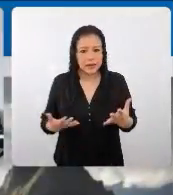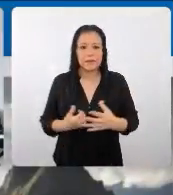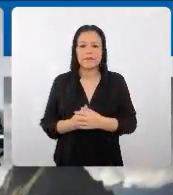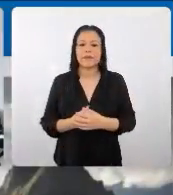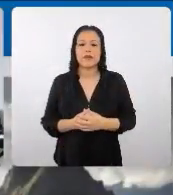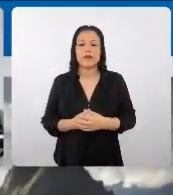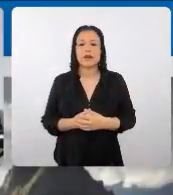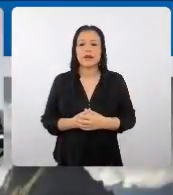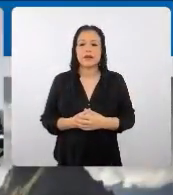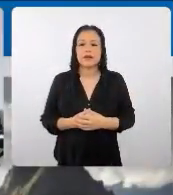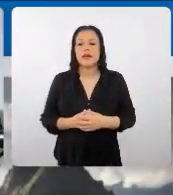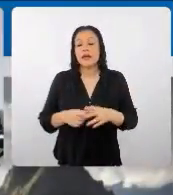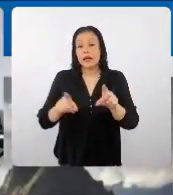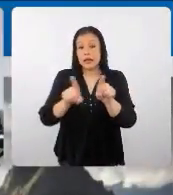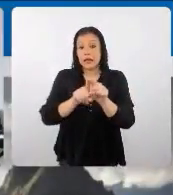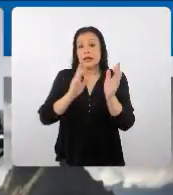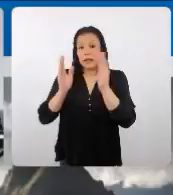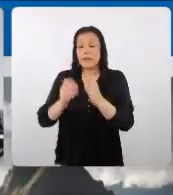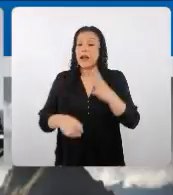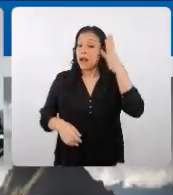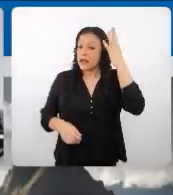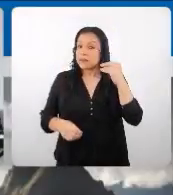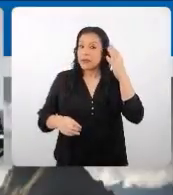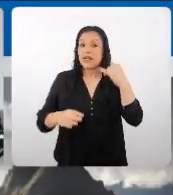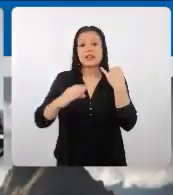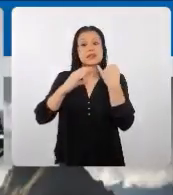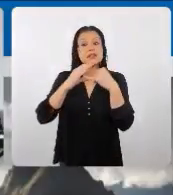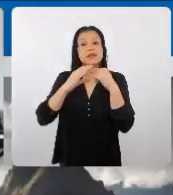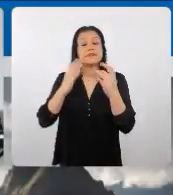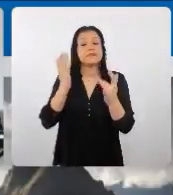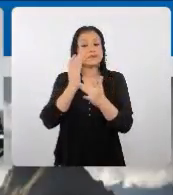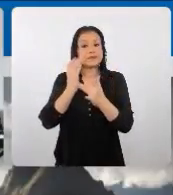Perdón. Por otro lado, la experiencia online. Estamos viendo que